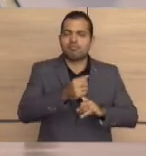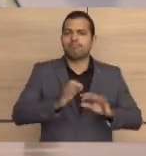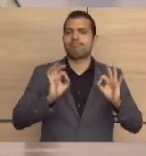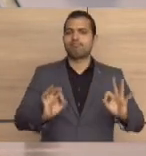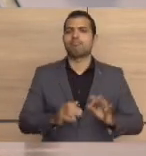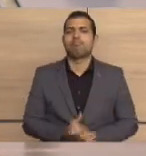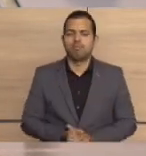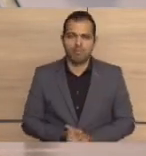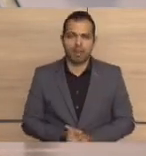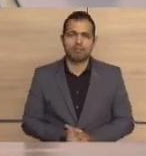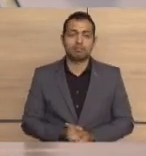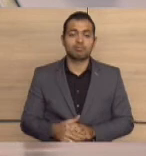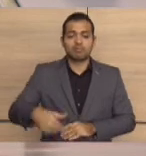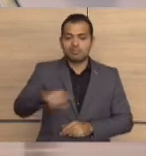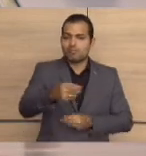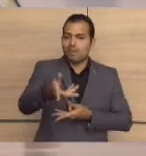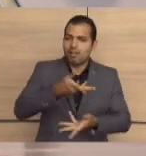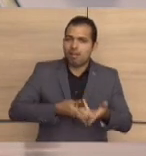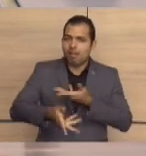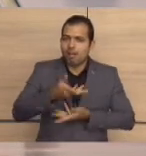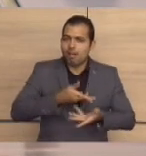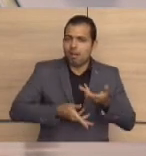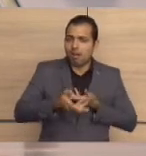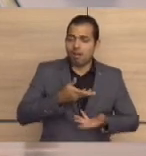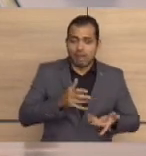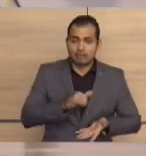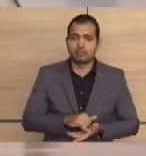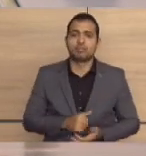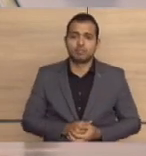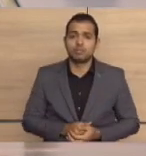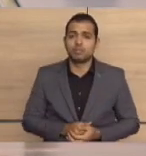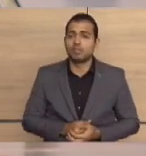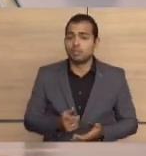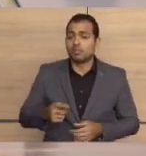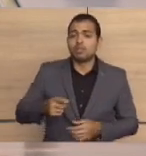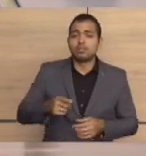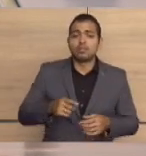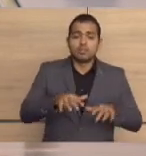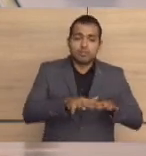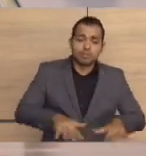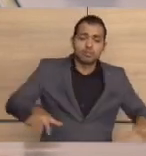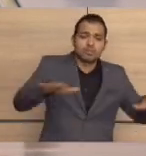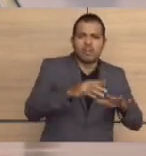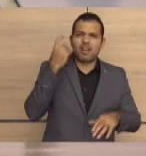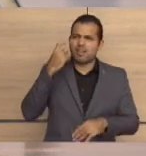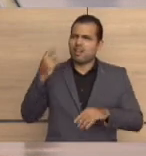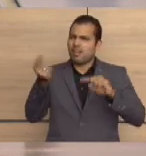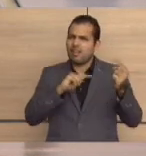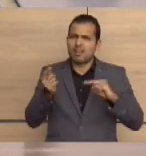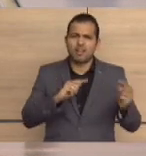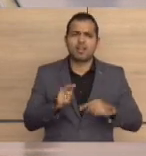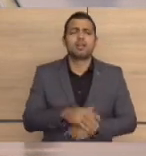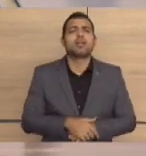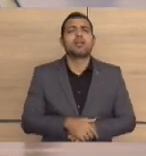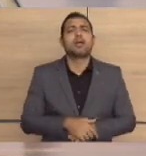y esa posibilidad que ustedes abran con los niños de poner en diferentes escenarios. No necesitamos, era otro debate de ayer, los